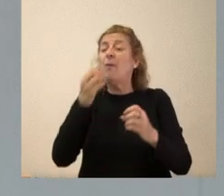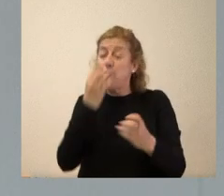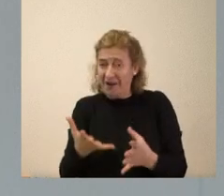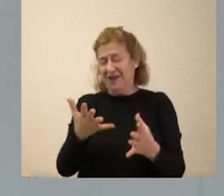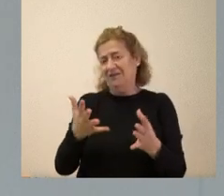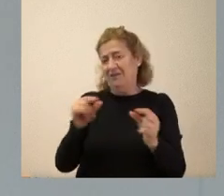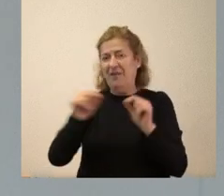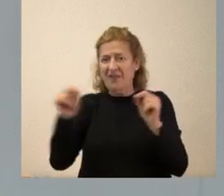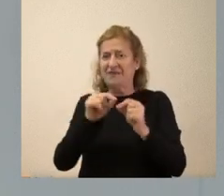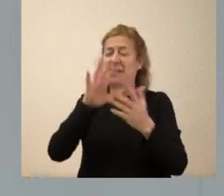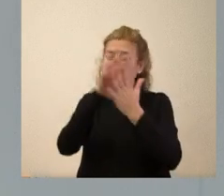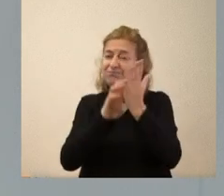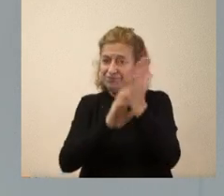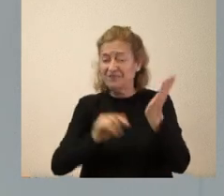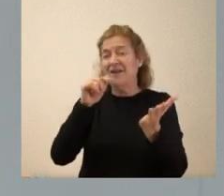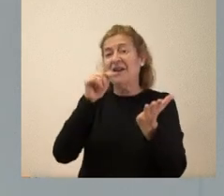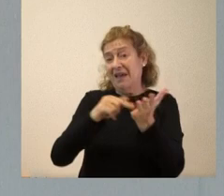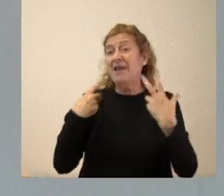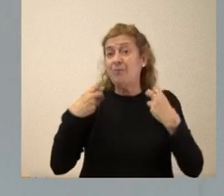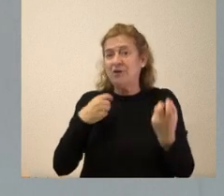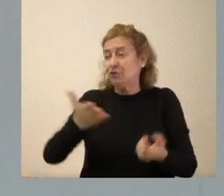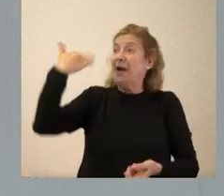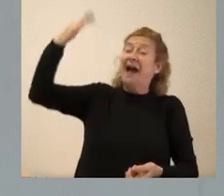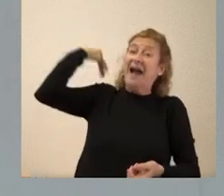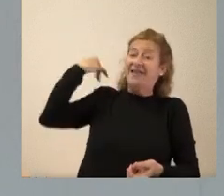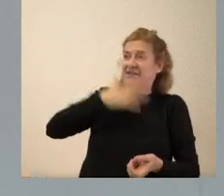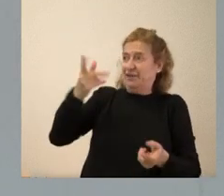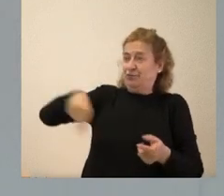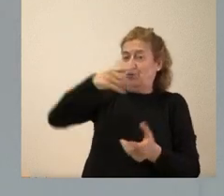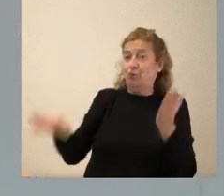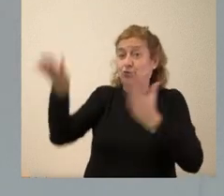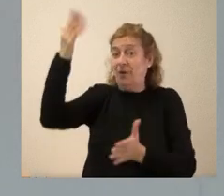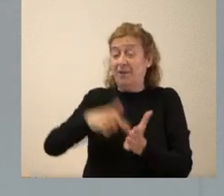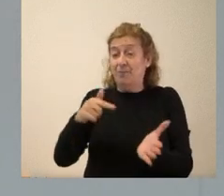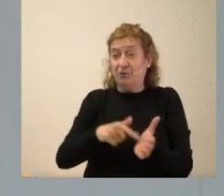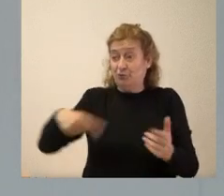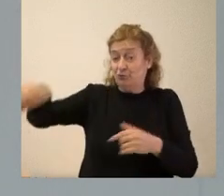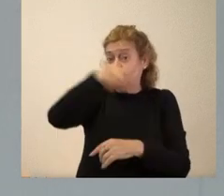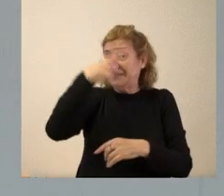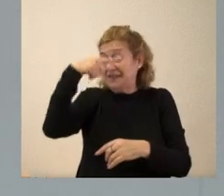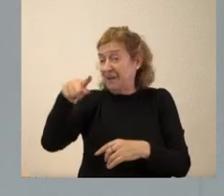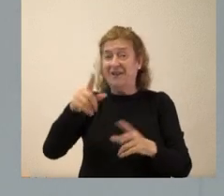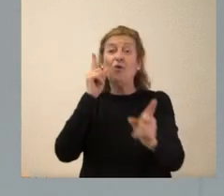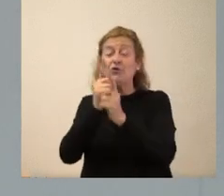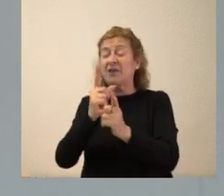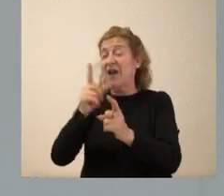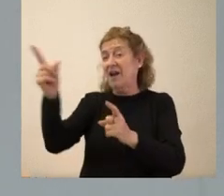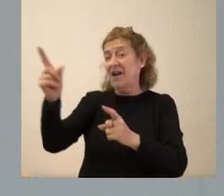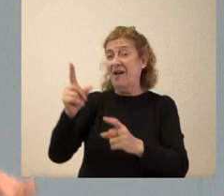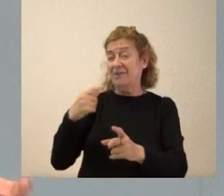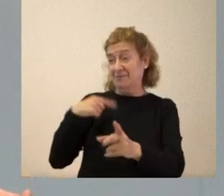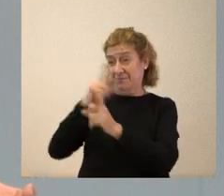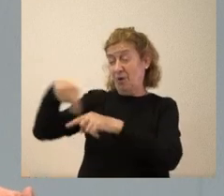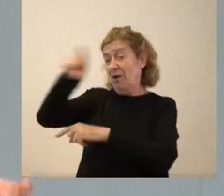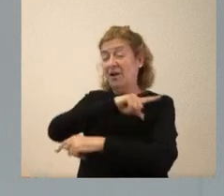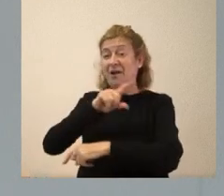de bajadas de impuestos frente a la alternativa que consistía en todo lo contrario que era subir impuestos ustedes saben que las enmiendas de la oposición básicamente consistían